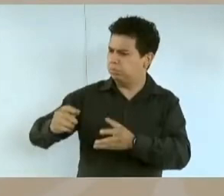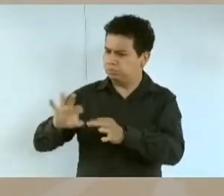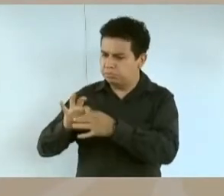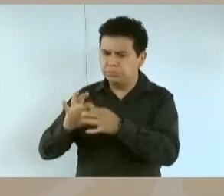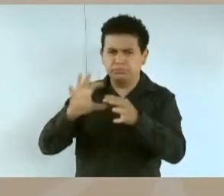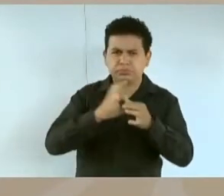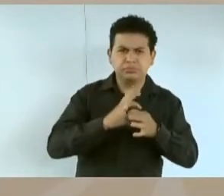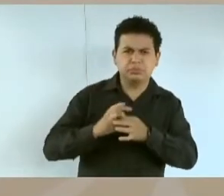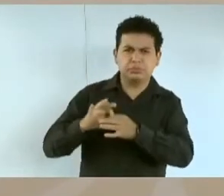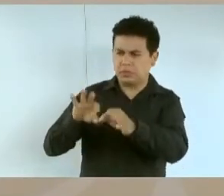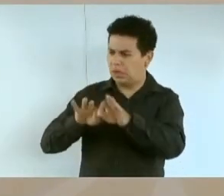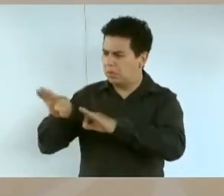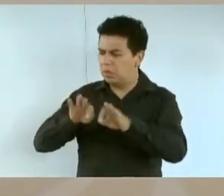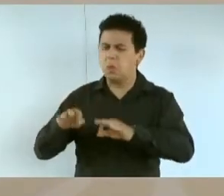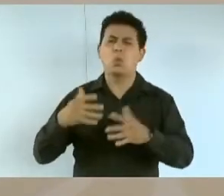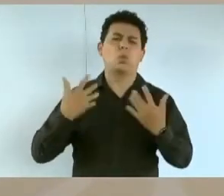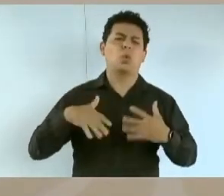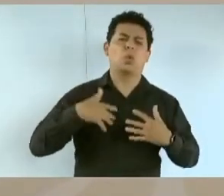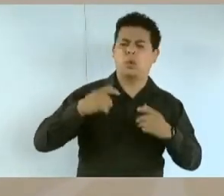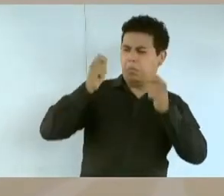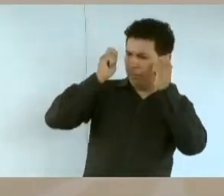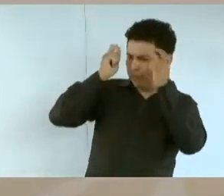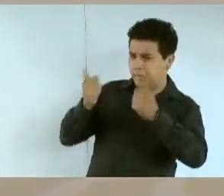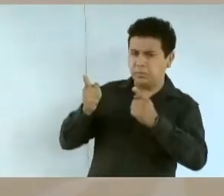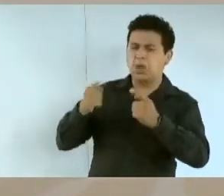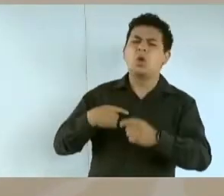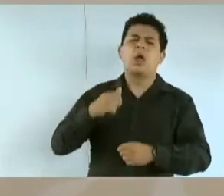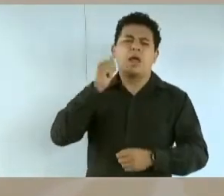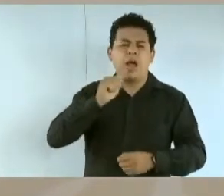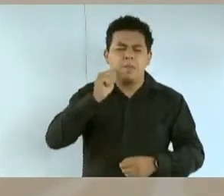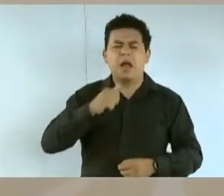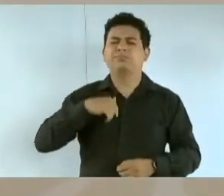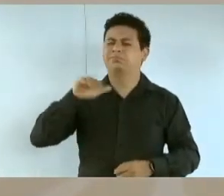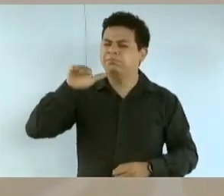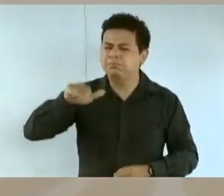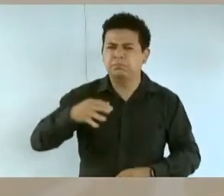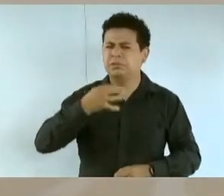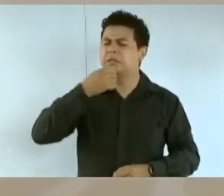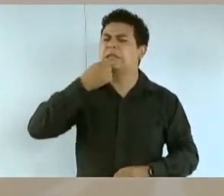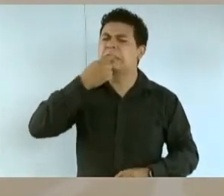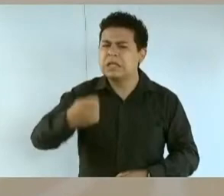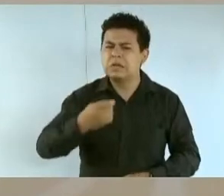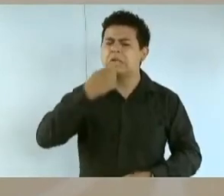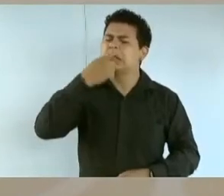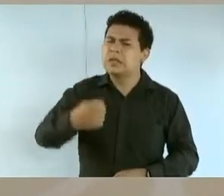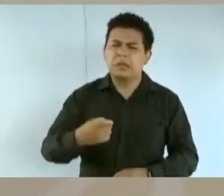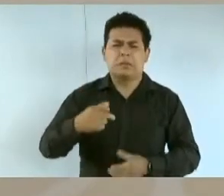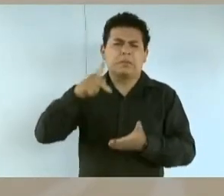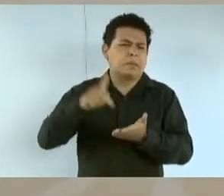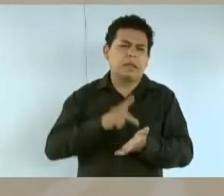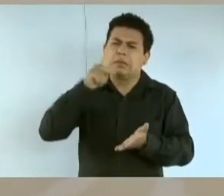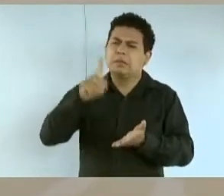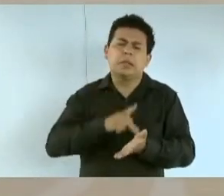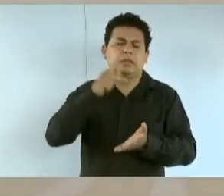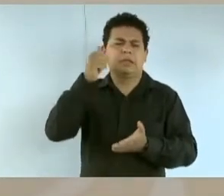Siempre lo digo y no me voy a cansar de repetirlo.